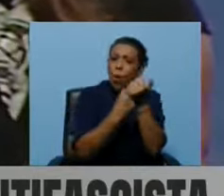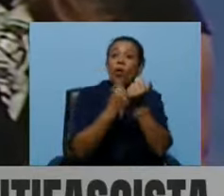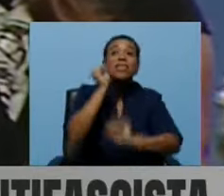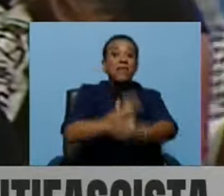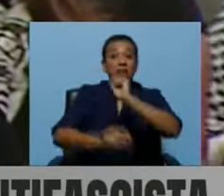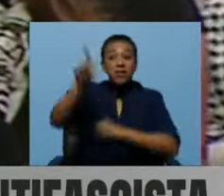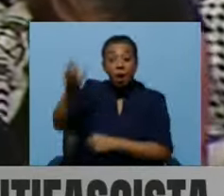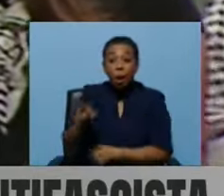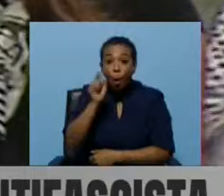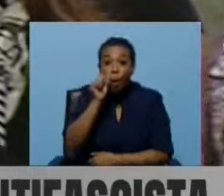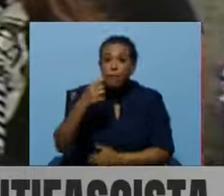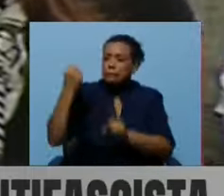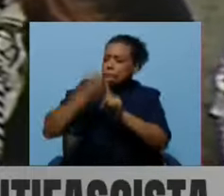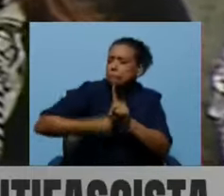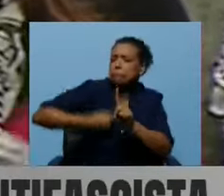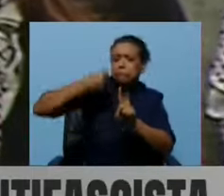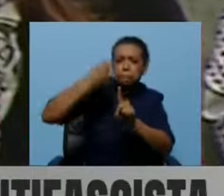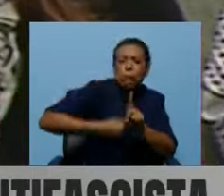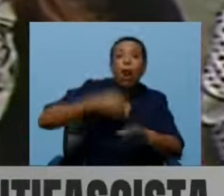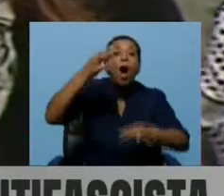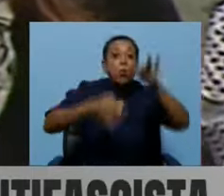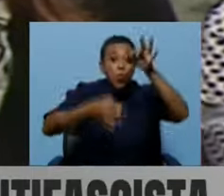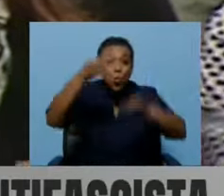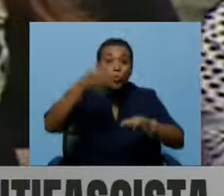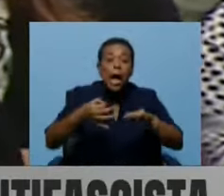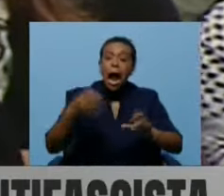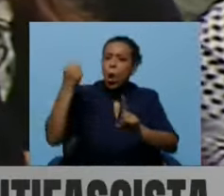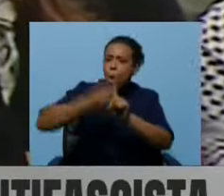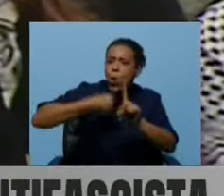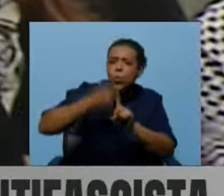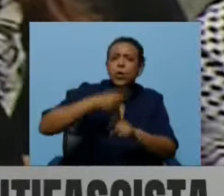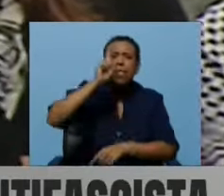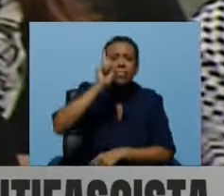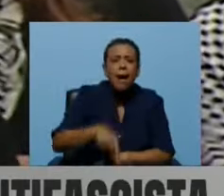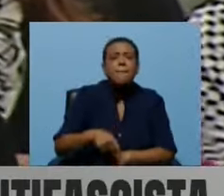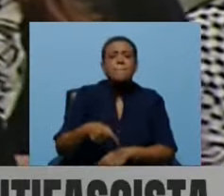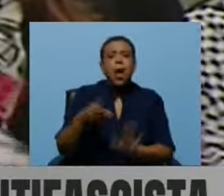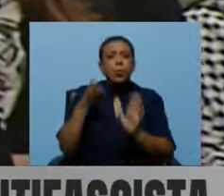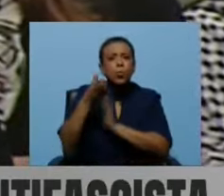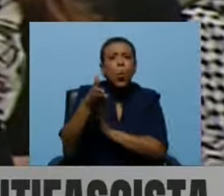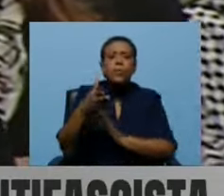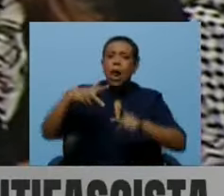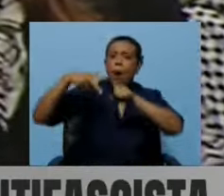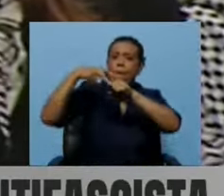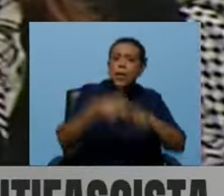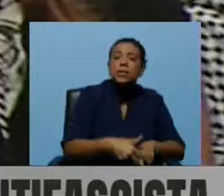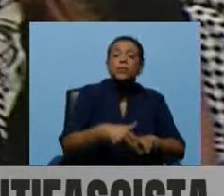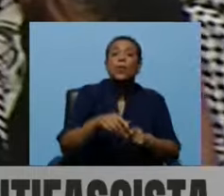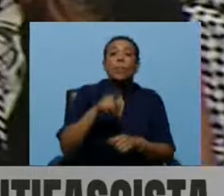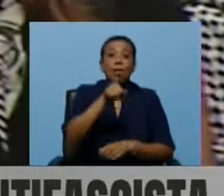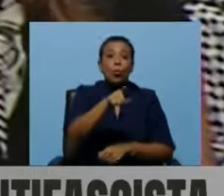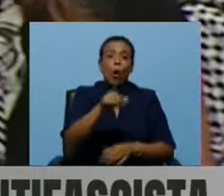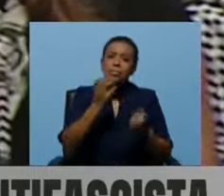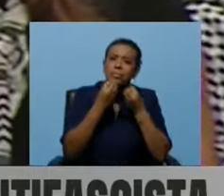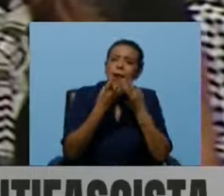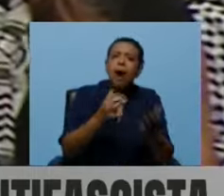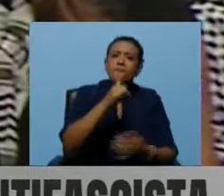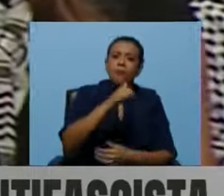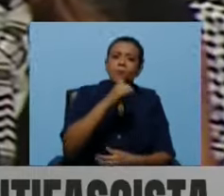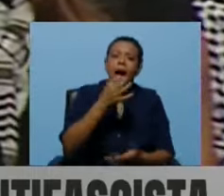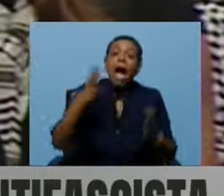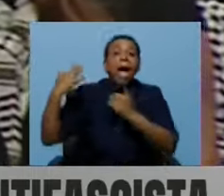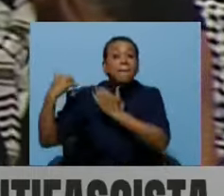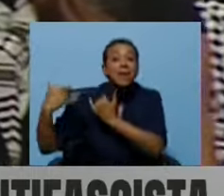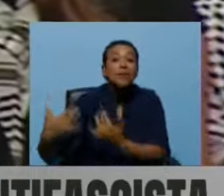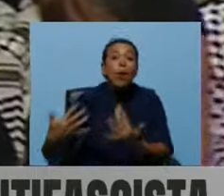Defendió incansablemente la justicia y luchó contra la opresión, transmitiendo